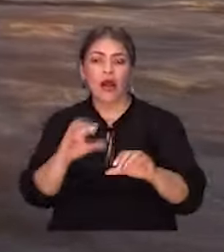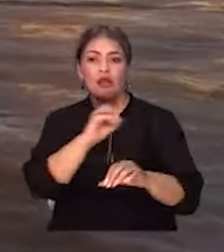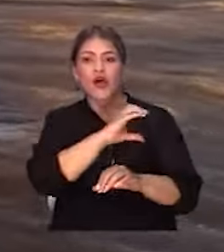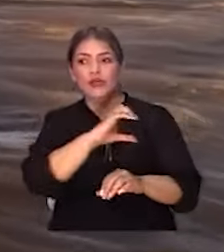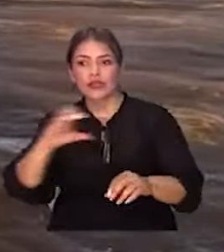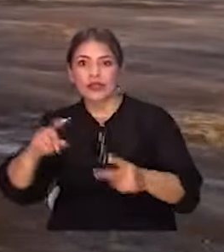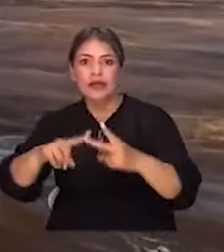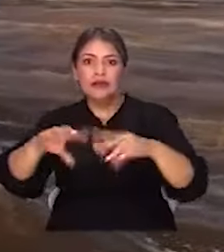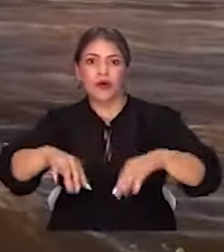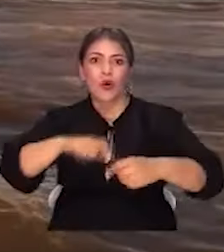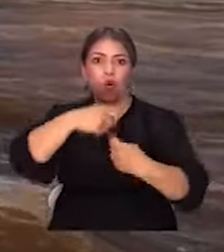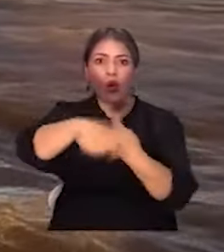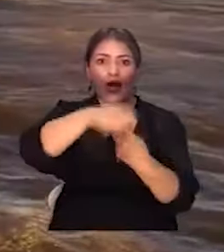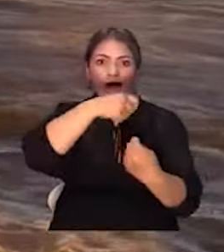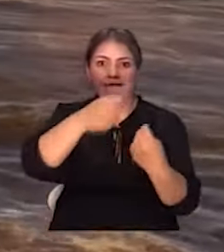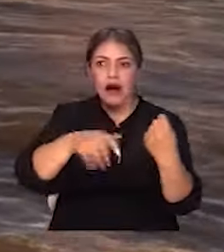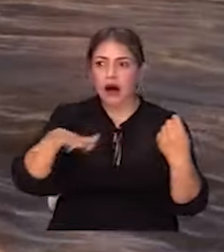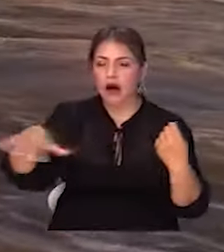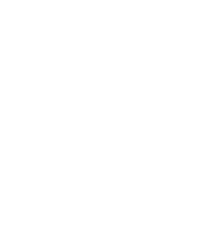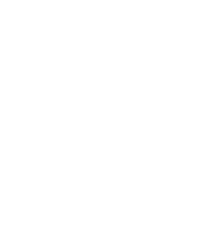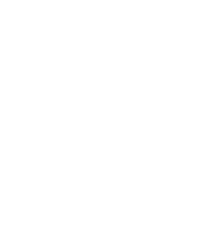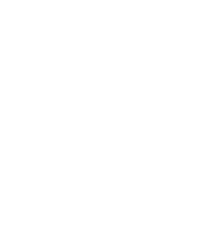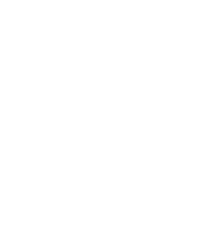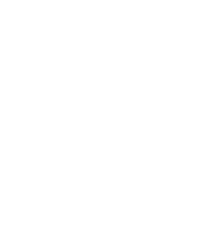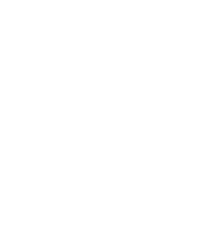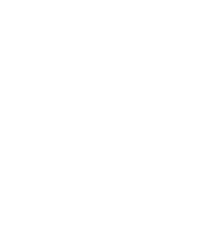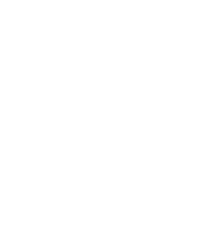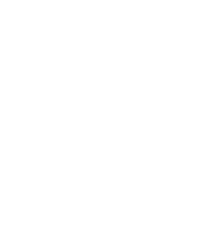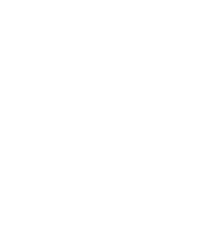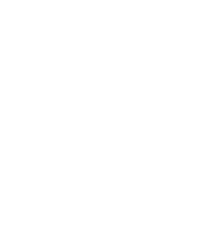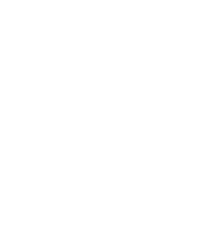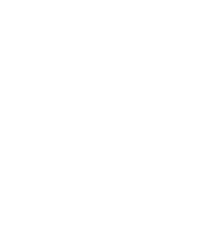impulsarán la competitividad del departamento i